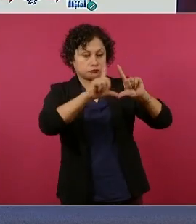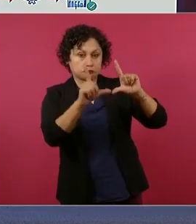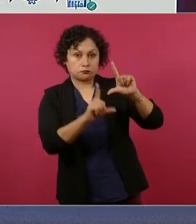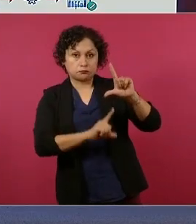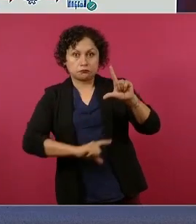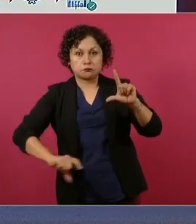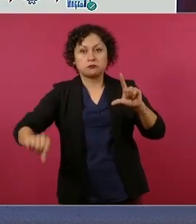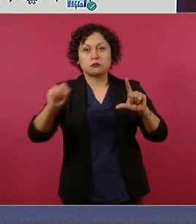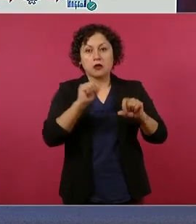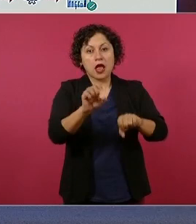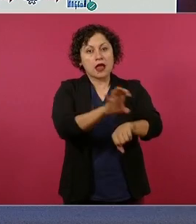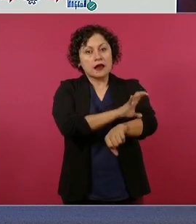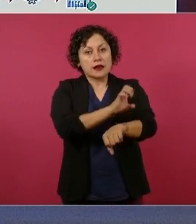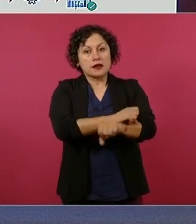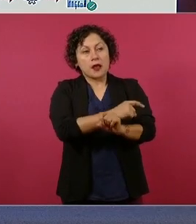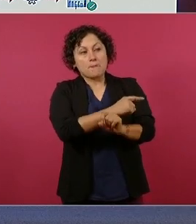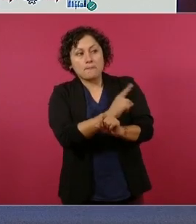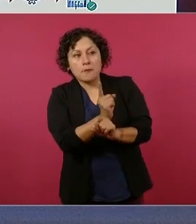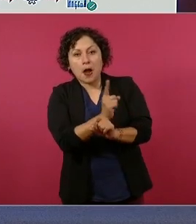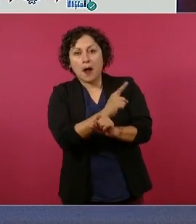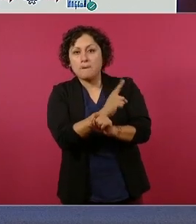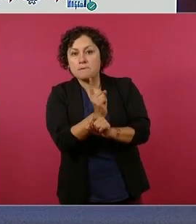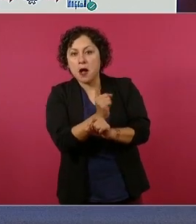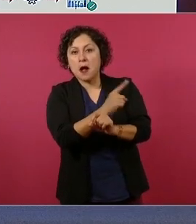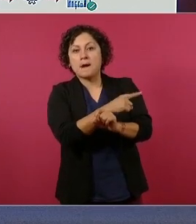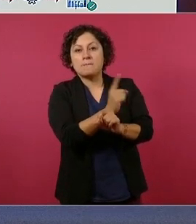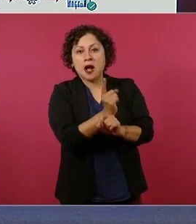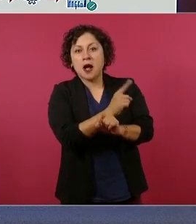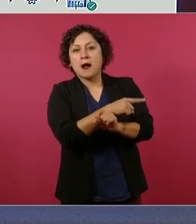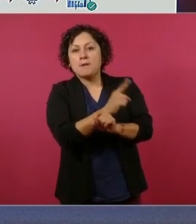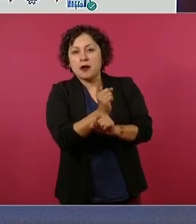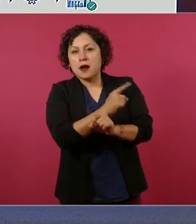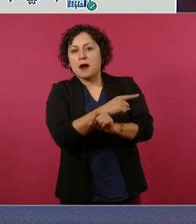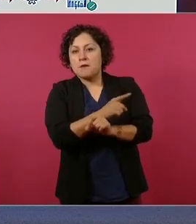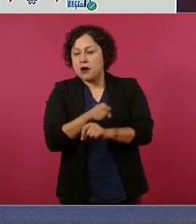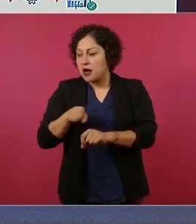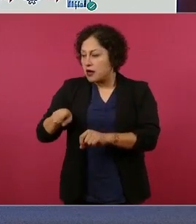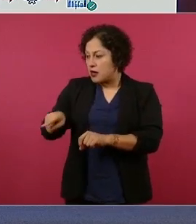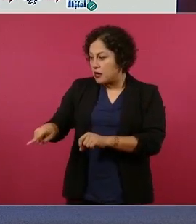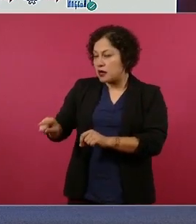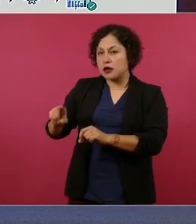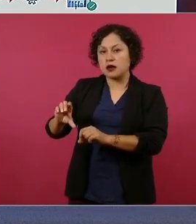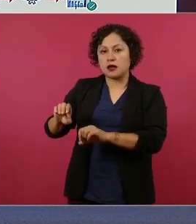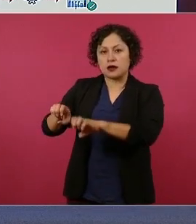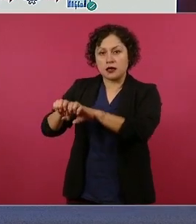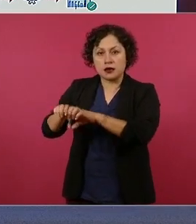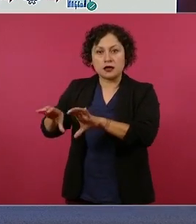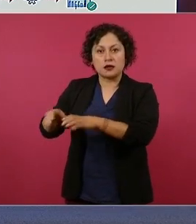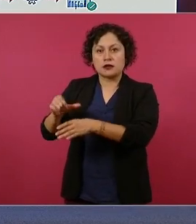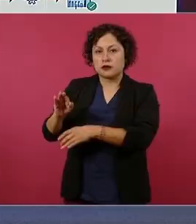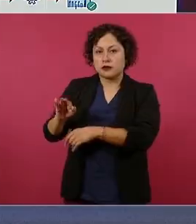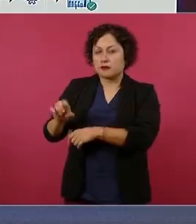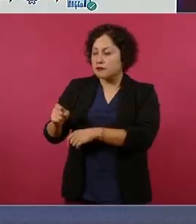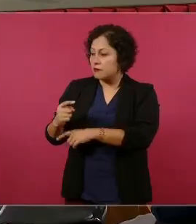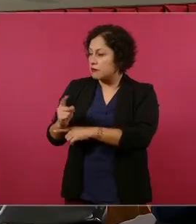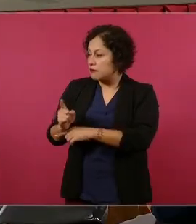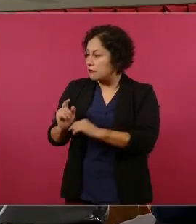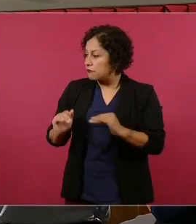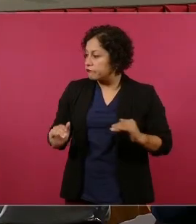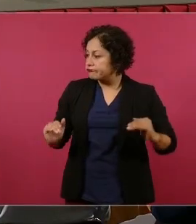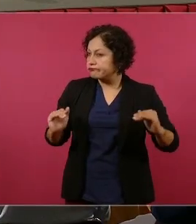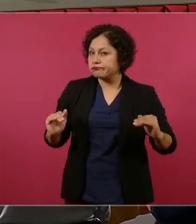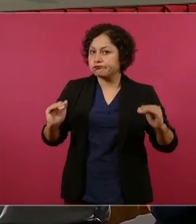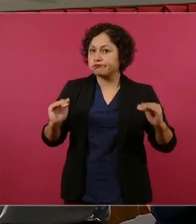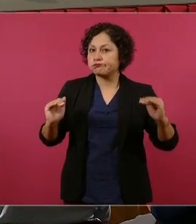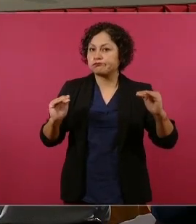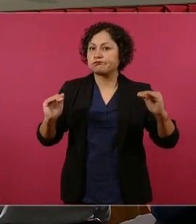balance carga-generación, que como decíamos es fundamental para poder mantener la previsión de las condiciones que tiene el sistema. Se